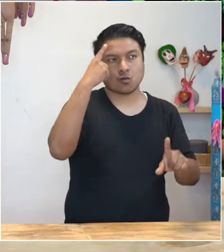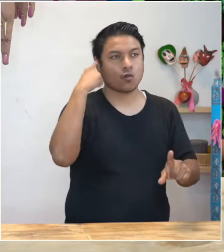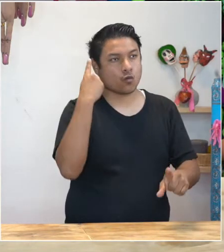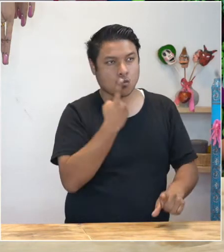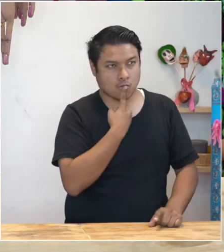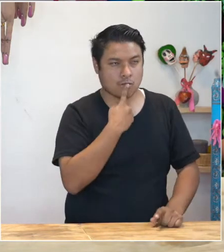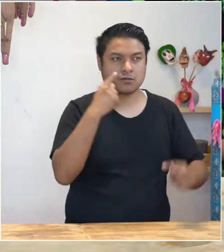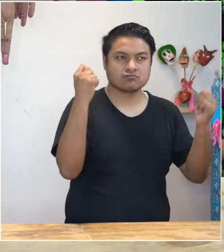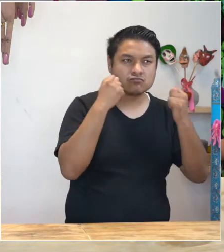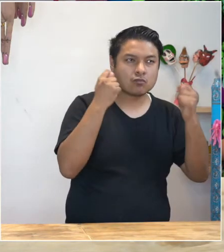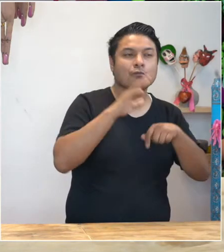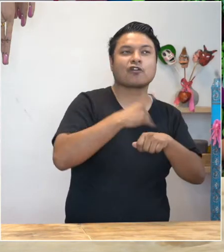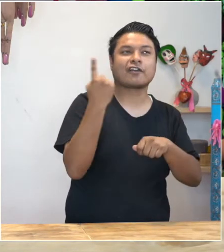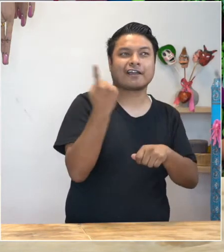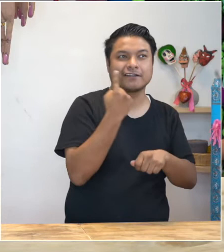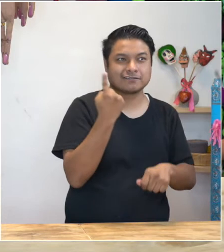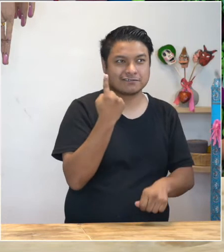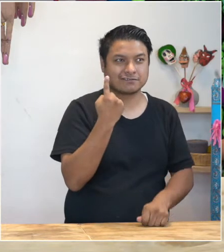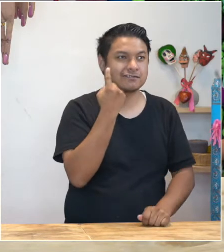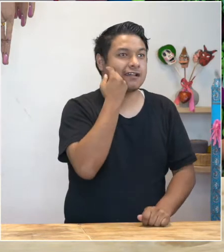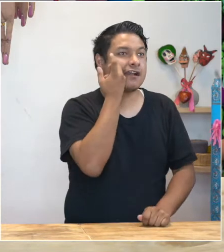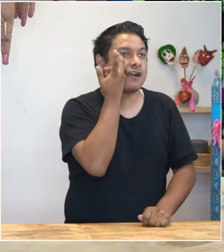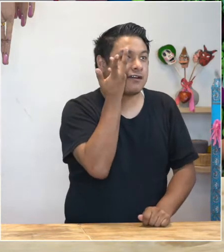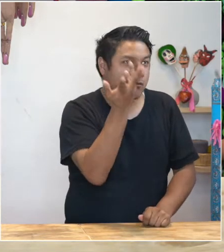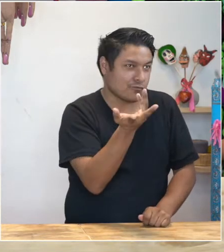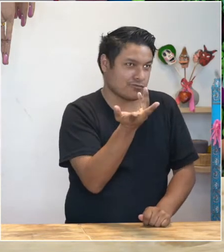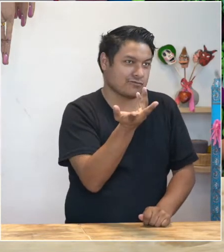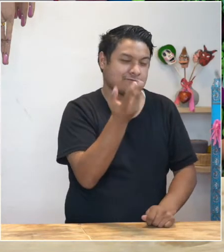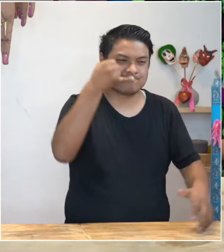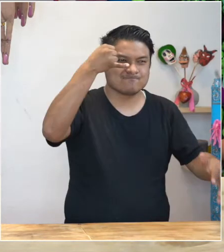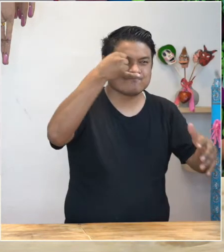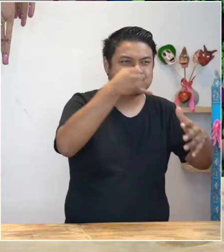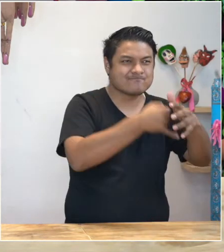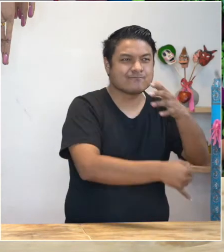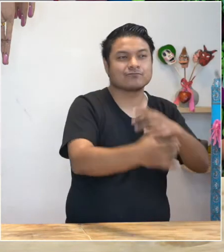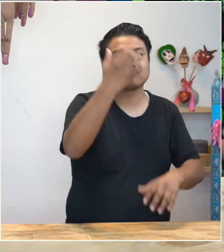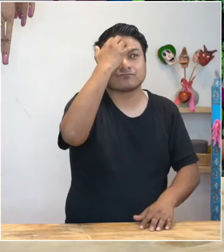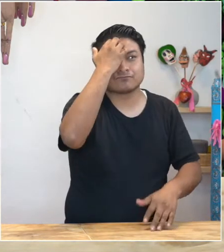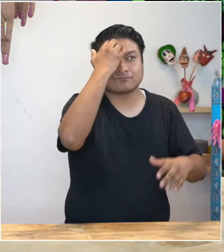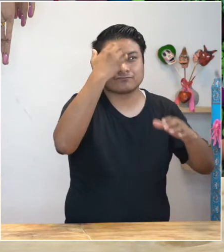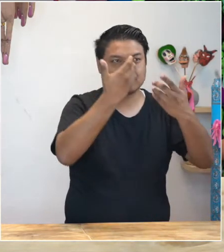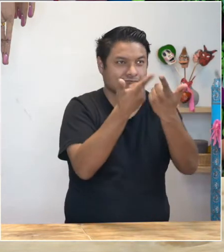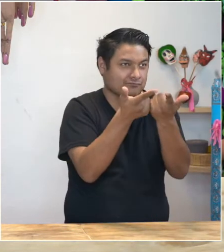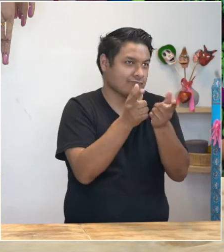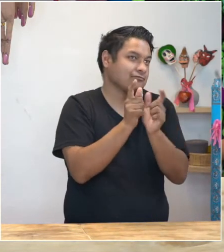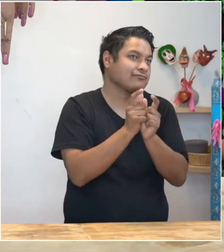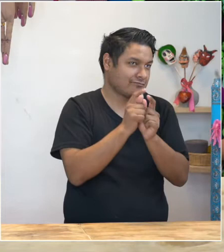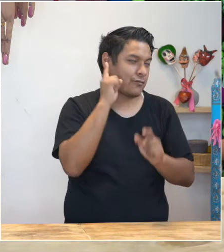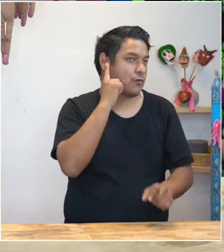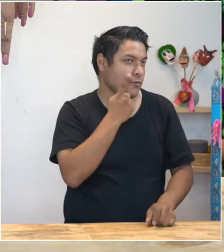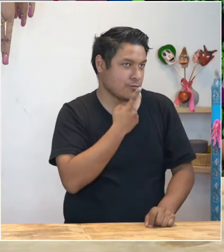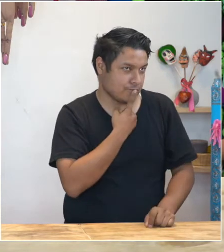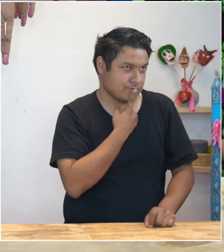tuvimos una respuesta positiva. Fue muy grato ver cómo se reunían de diferentes lugares